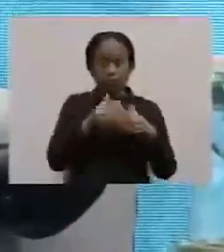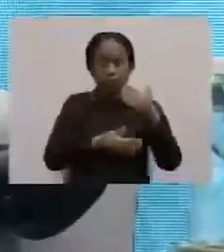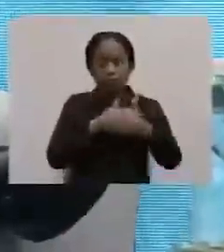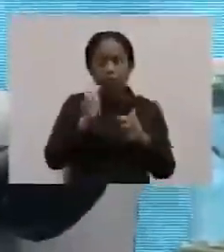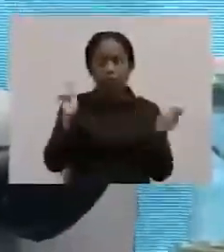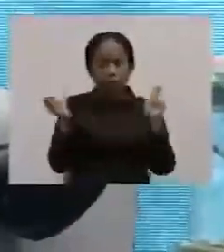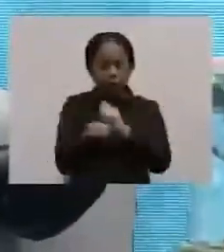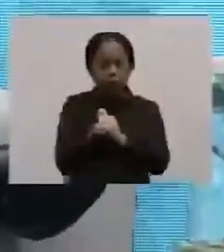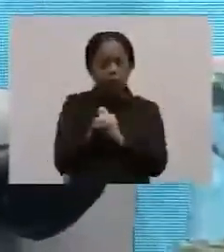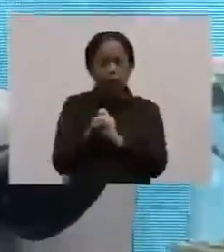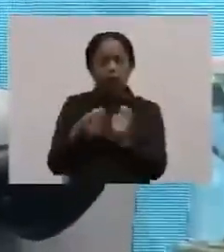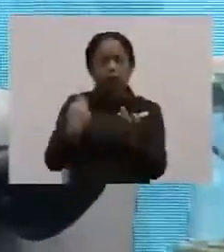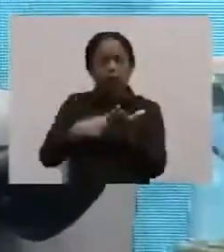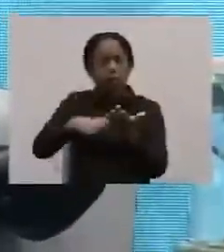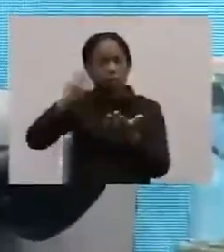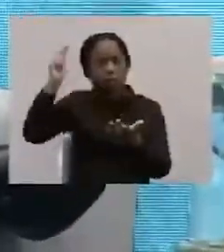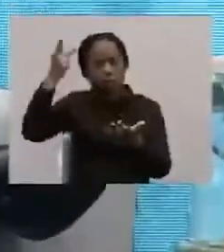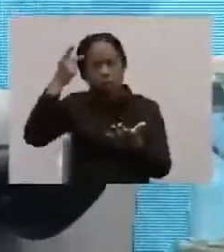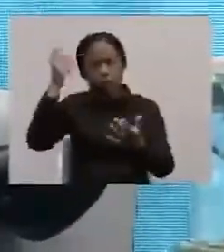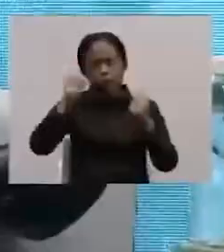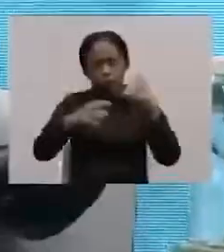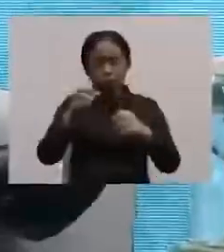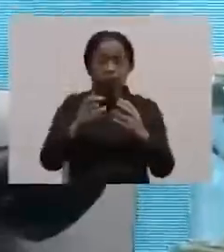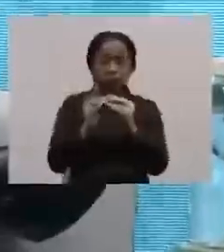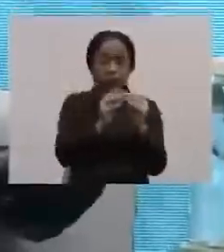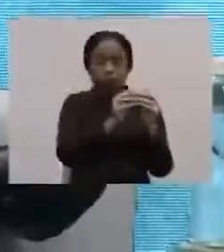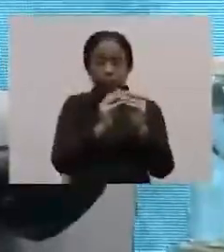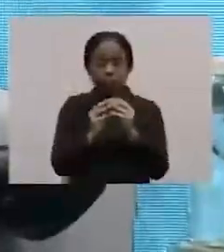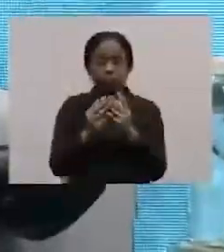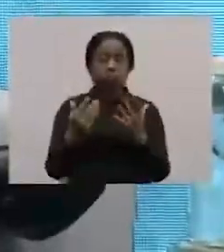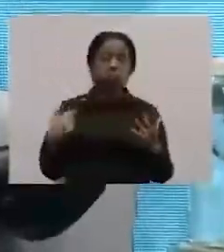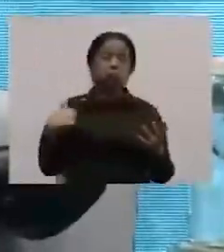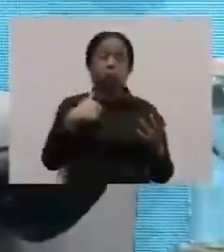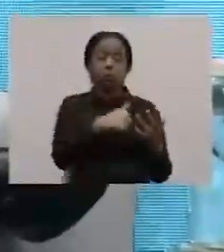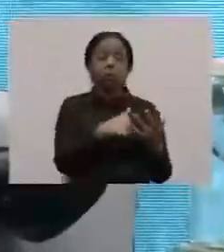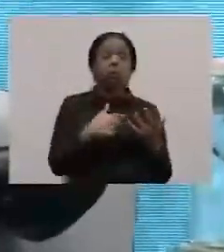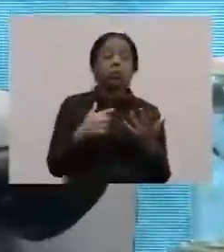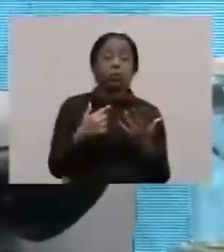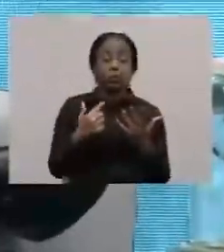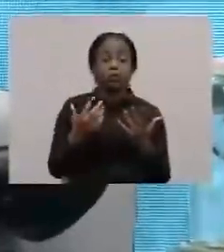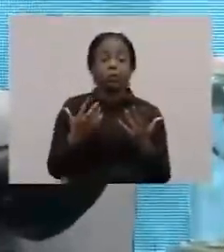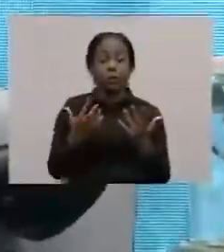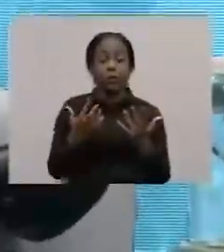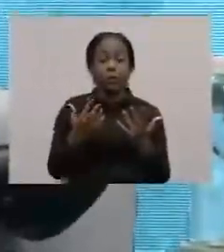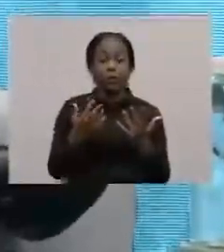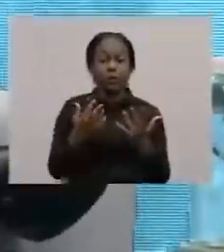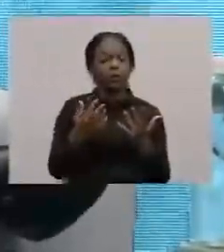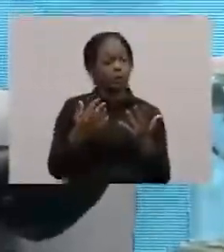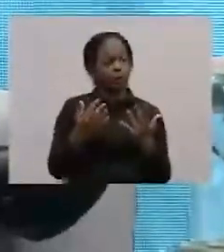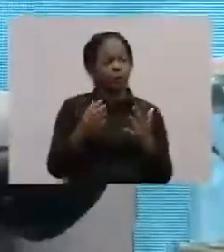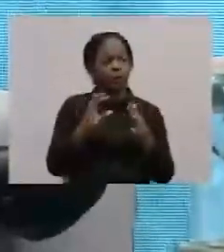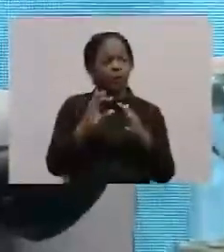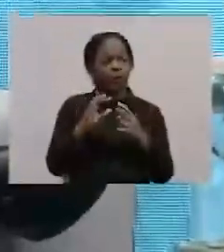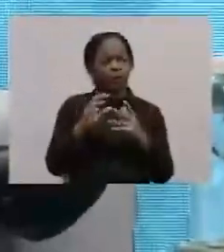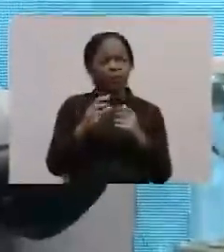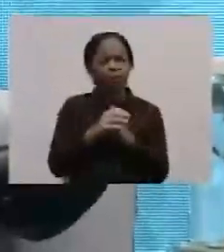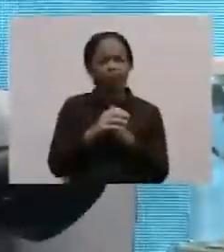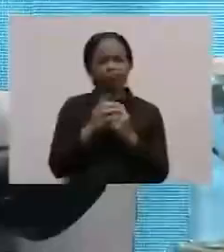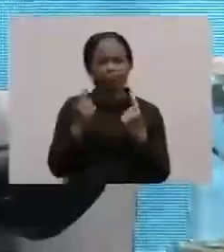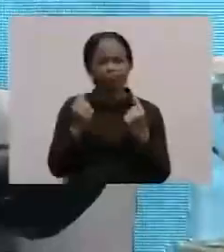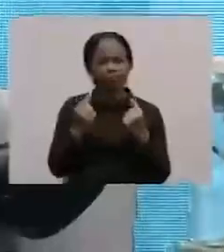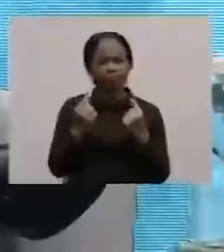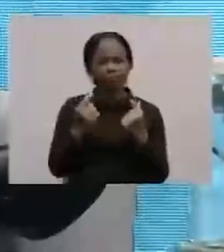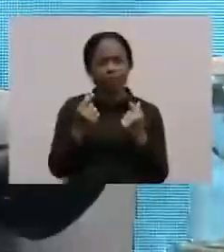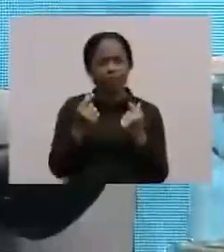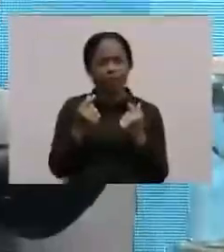y debate político, yo creo que nosotros como periodistas estamos permanentemente en contacto con esas